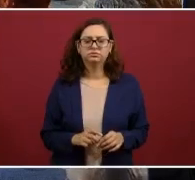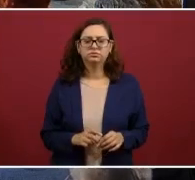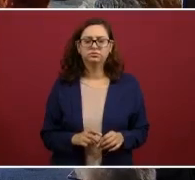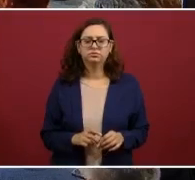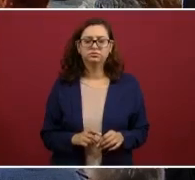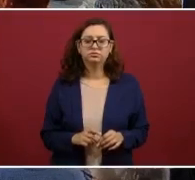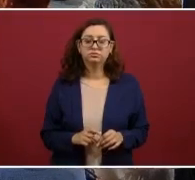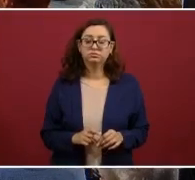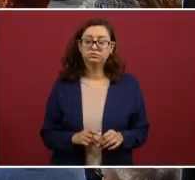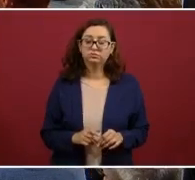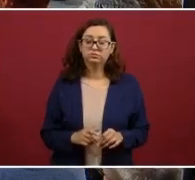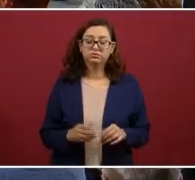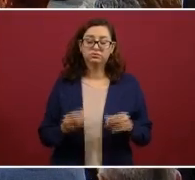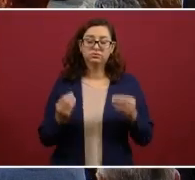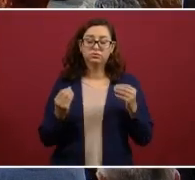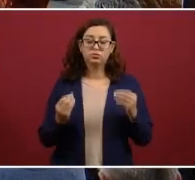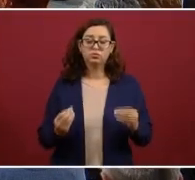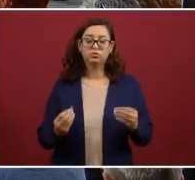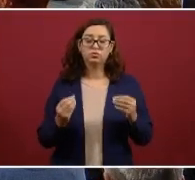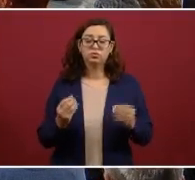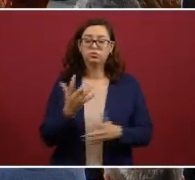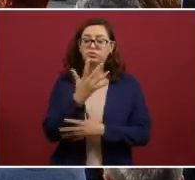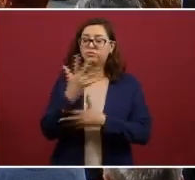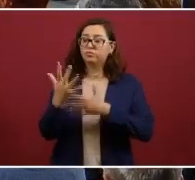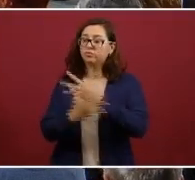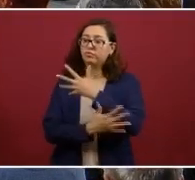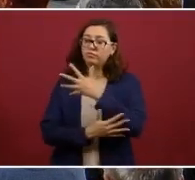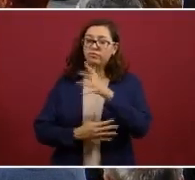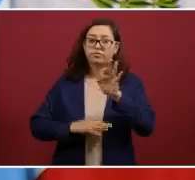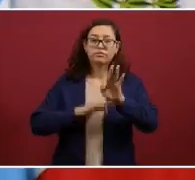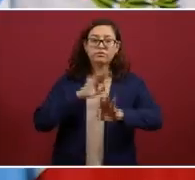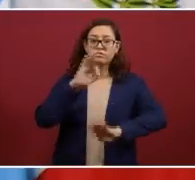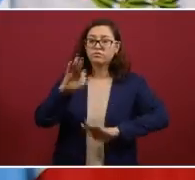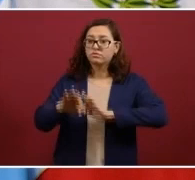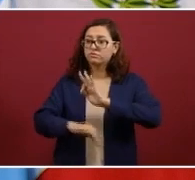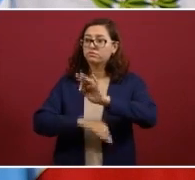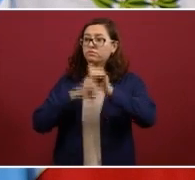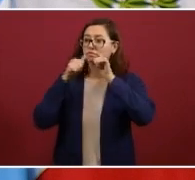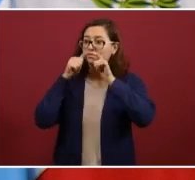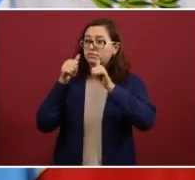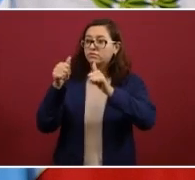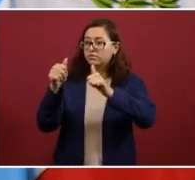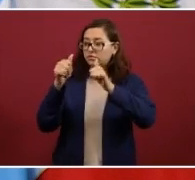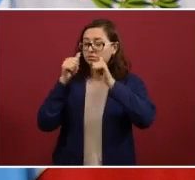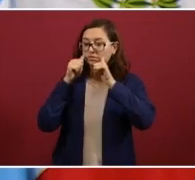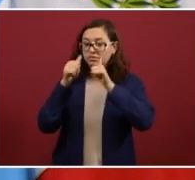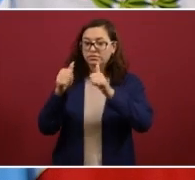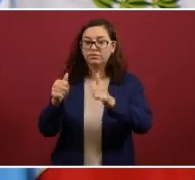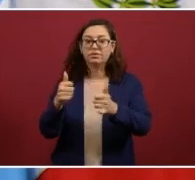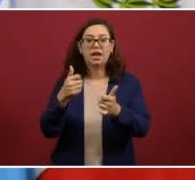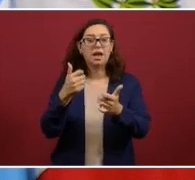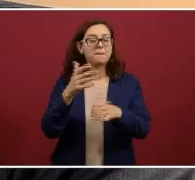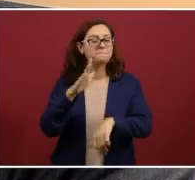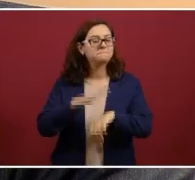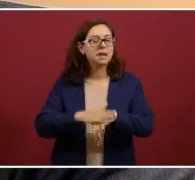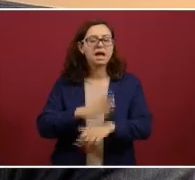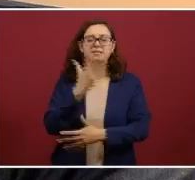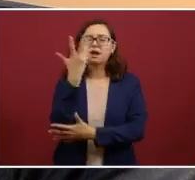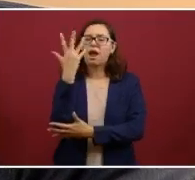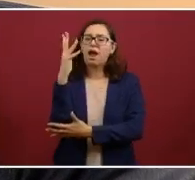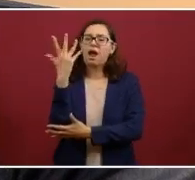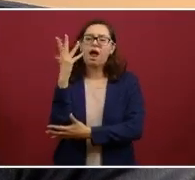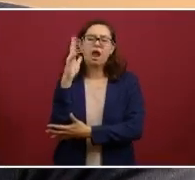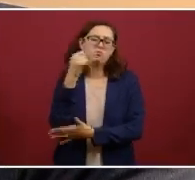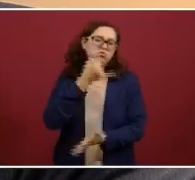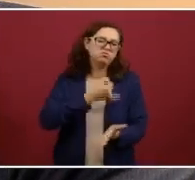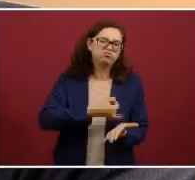atender mucho el medio ambiente, sembrar muchos árboles,